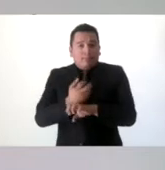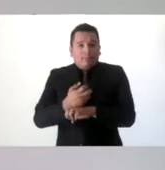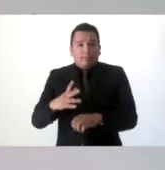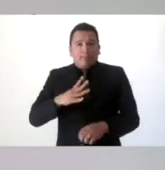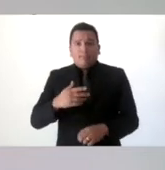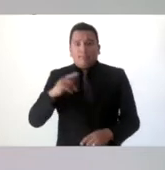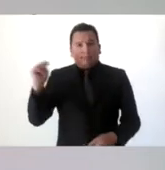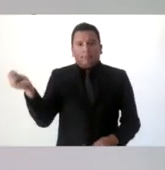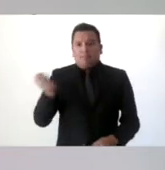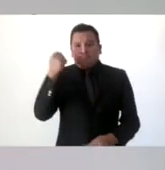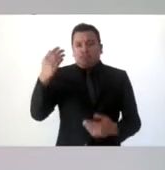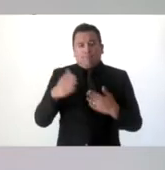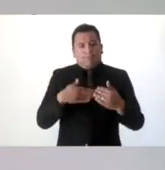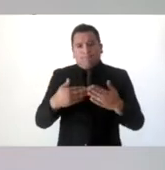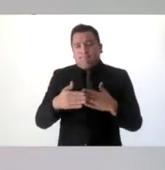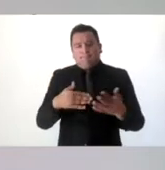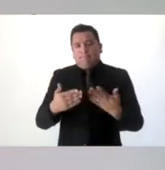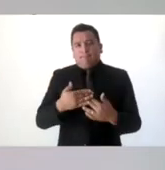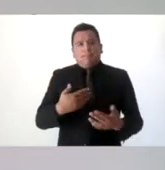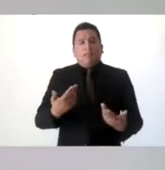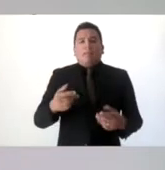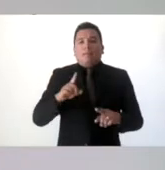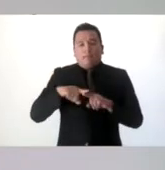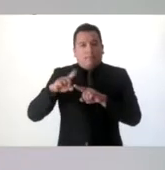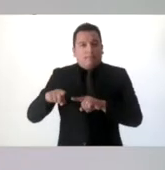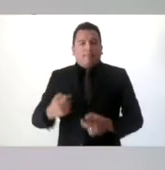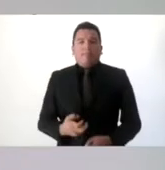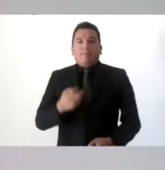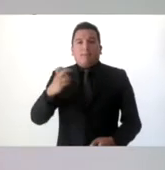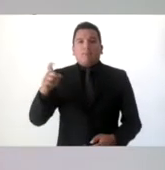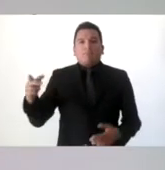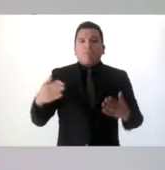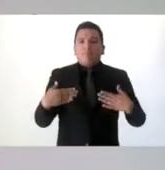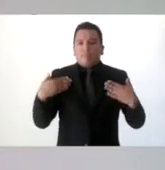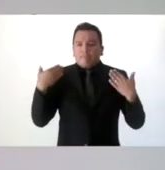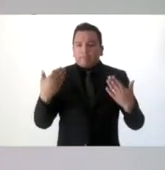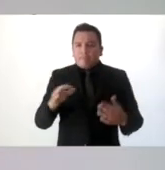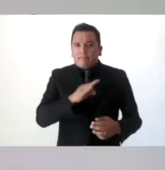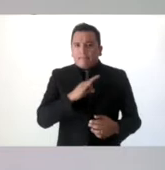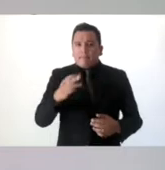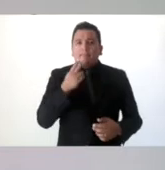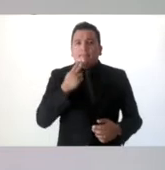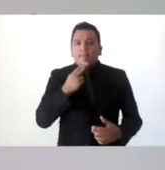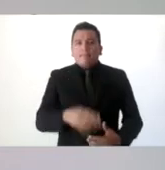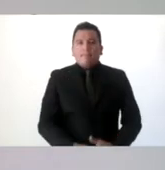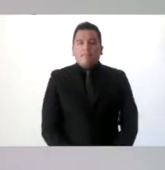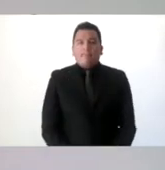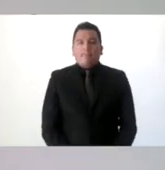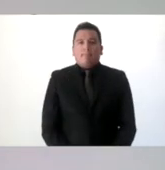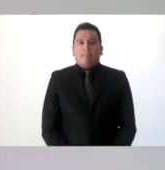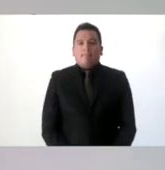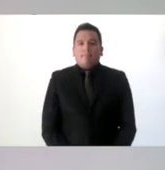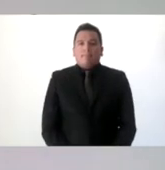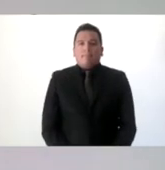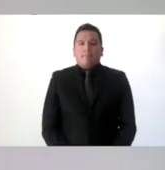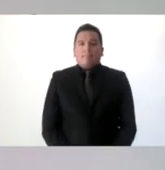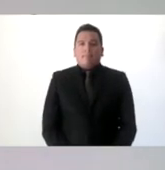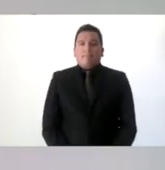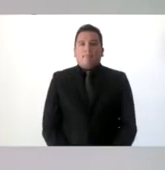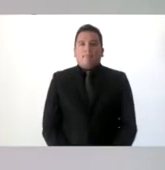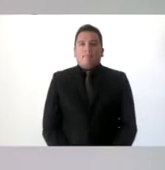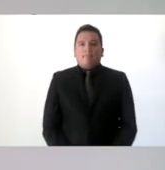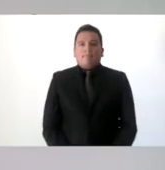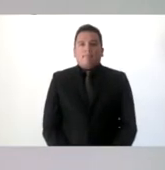pues tiene mucha utilización de mecanismos electrónicos en muchas cosas, entonces les da confianza utilizar este tipo de